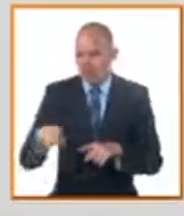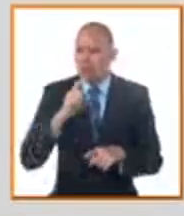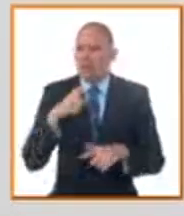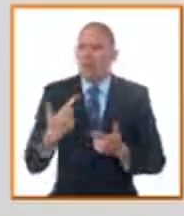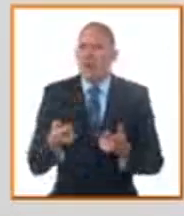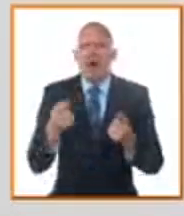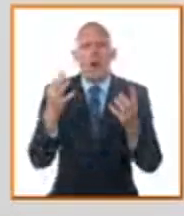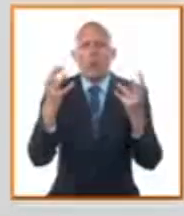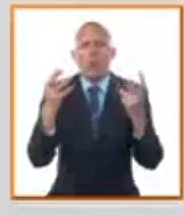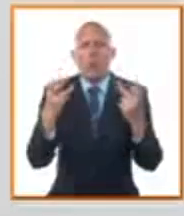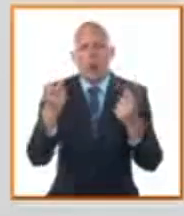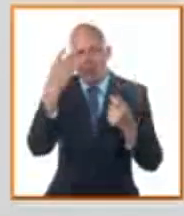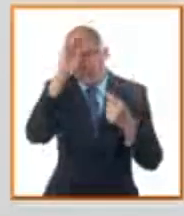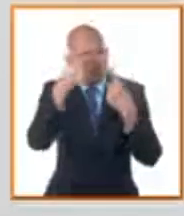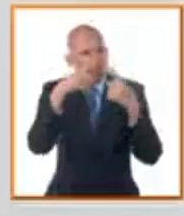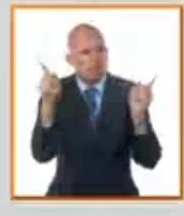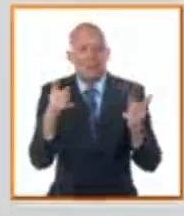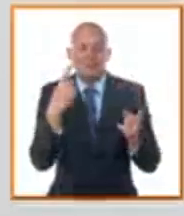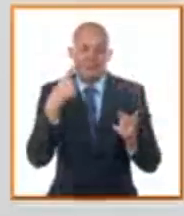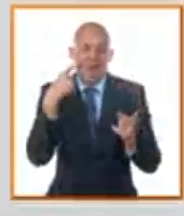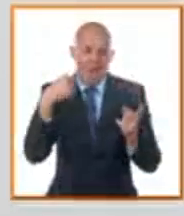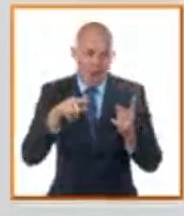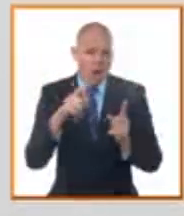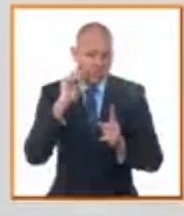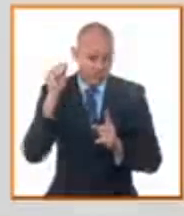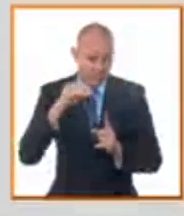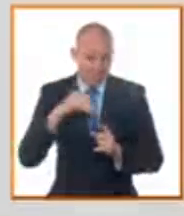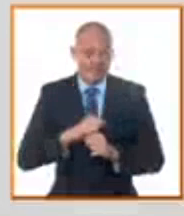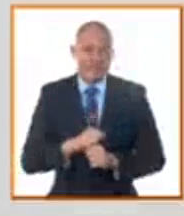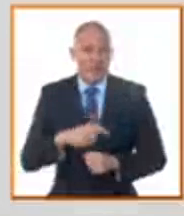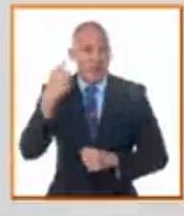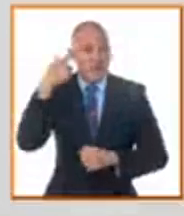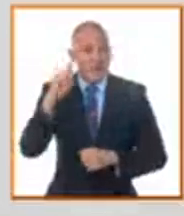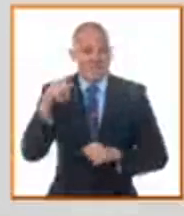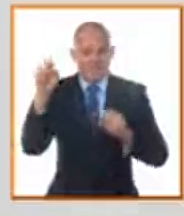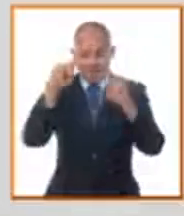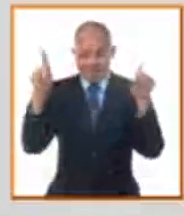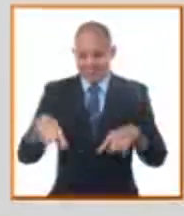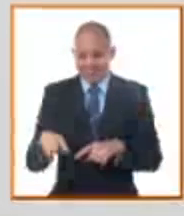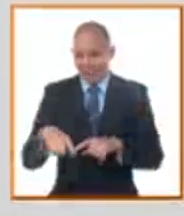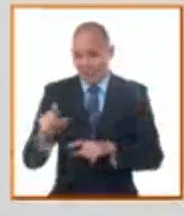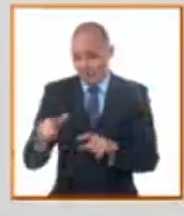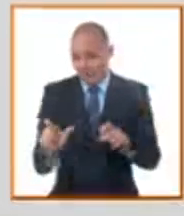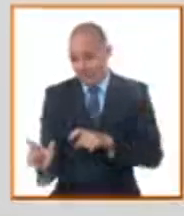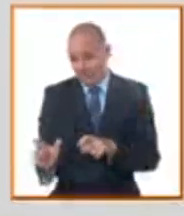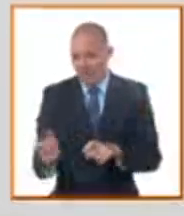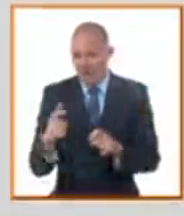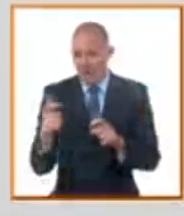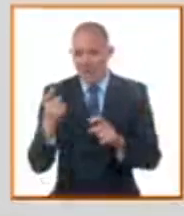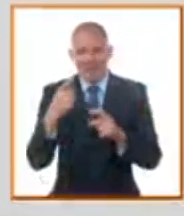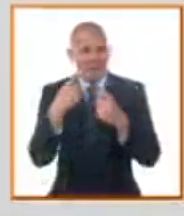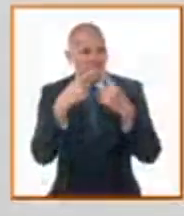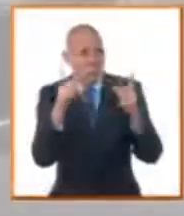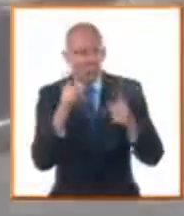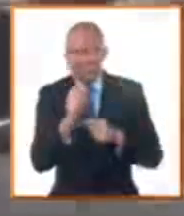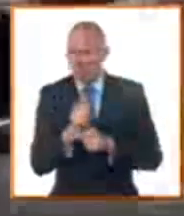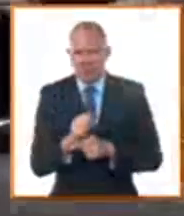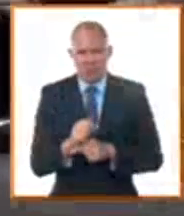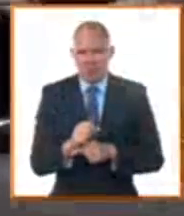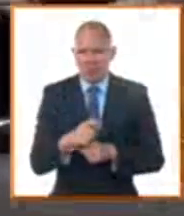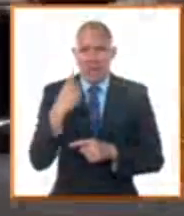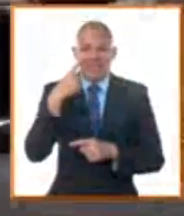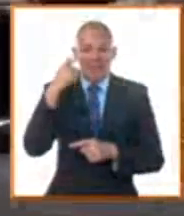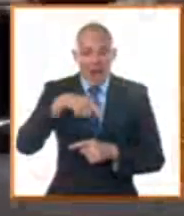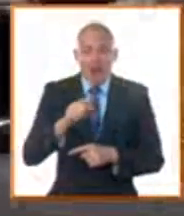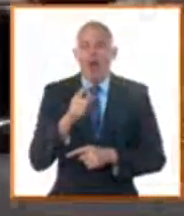99 municipios del país no tienen cajeros automáticos. Muchos de los que lo tienen, su nivel de obsolescencia